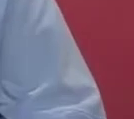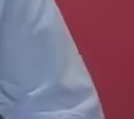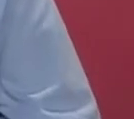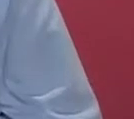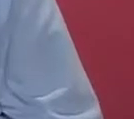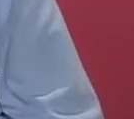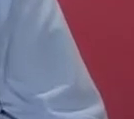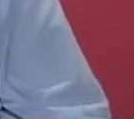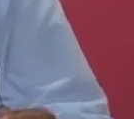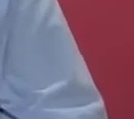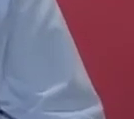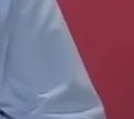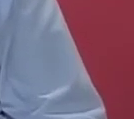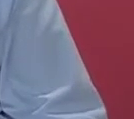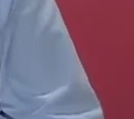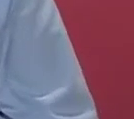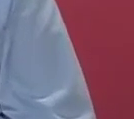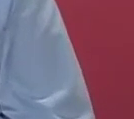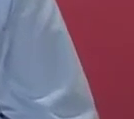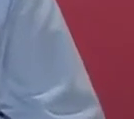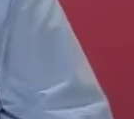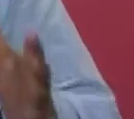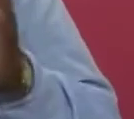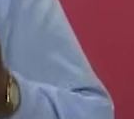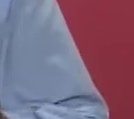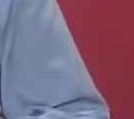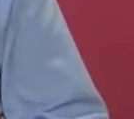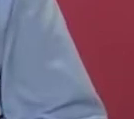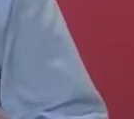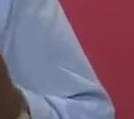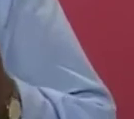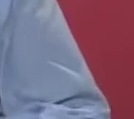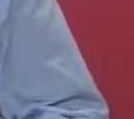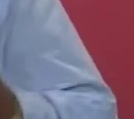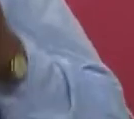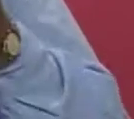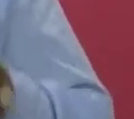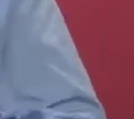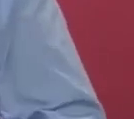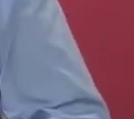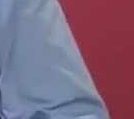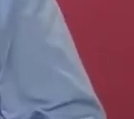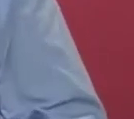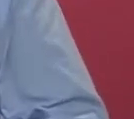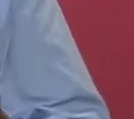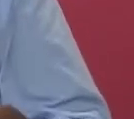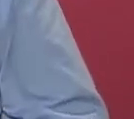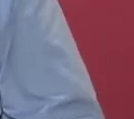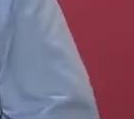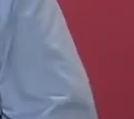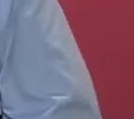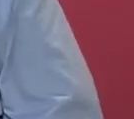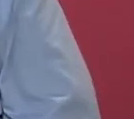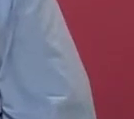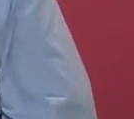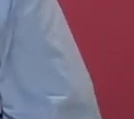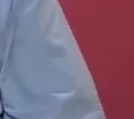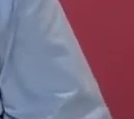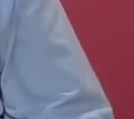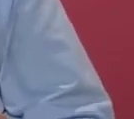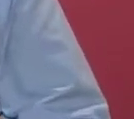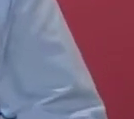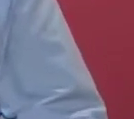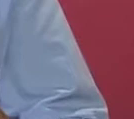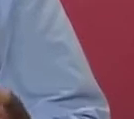Aleluya. Bien, seguimos con la palabra del Señor. Dice el versículo 10, y es necesario que el evangelio sea predicado